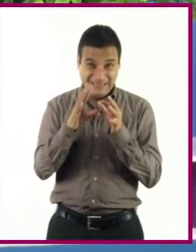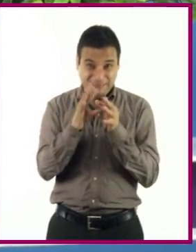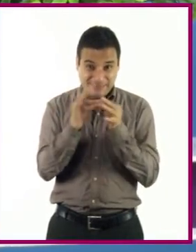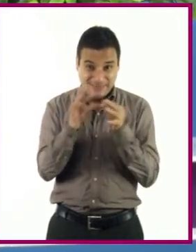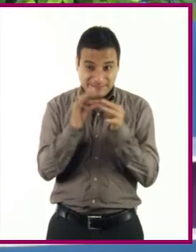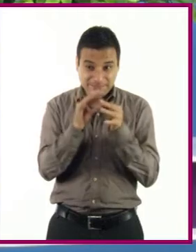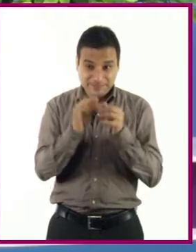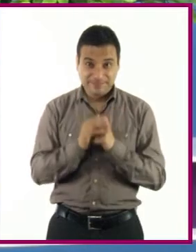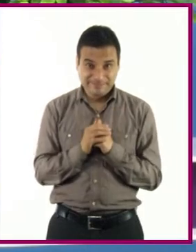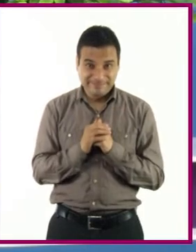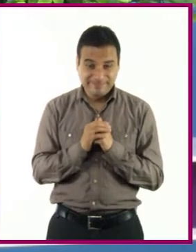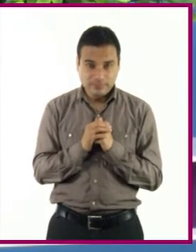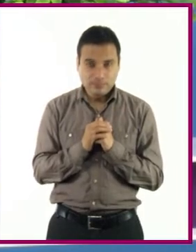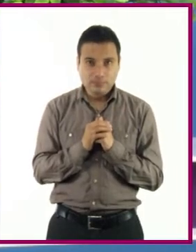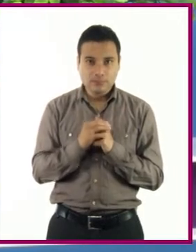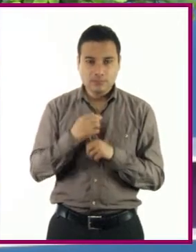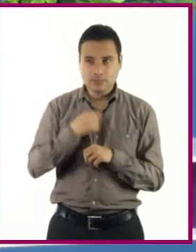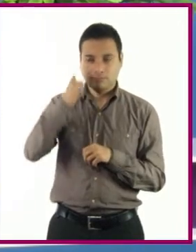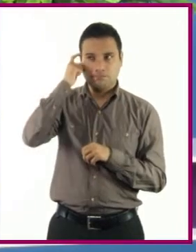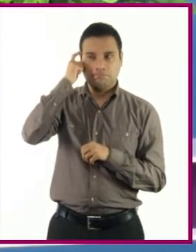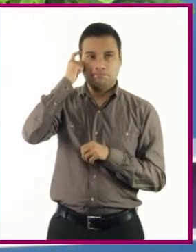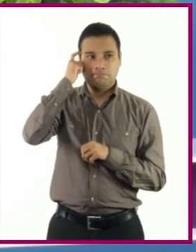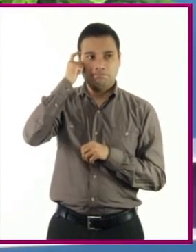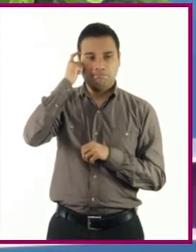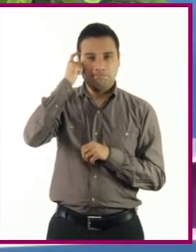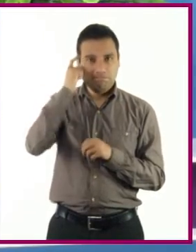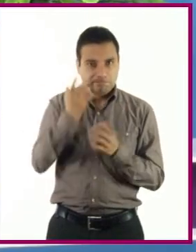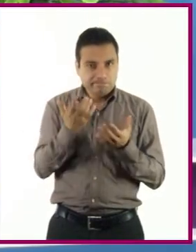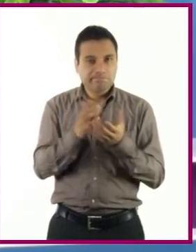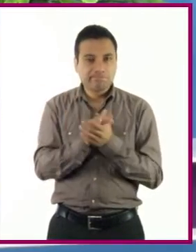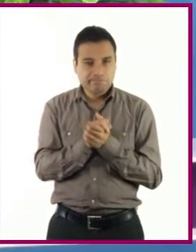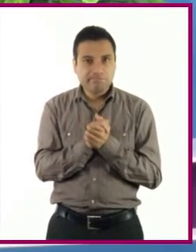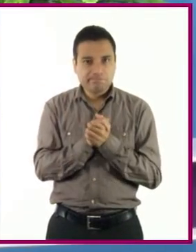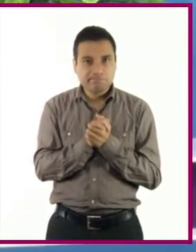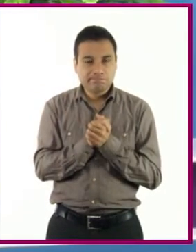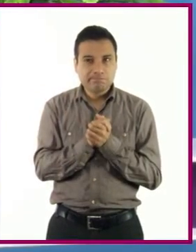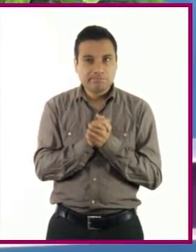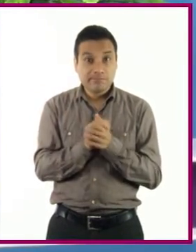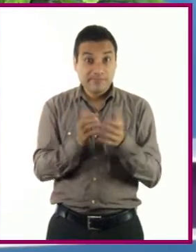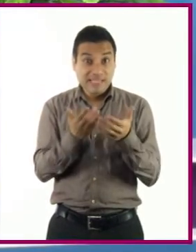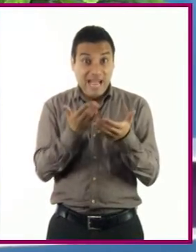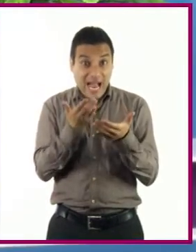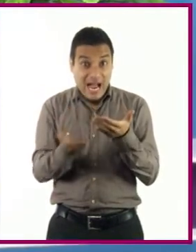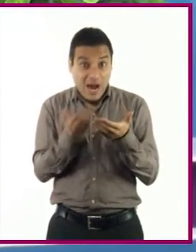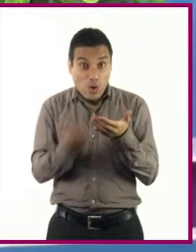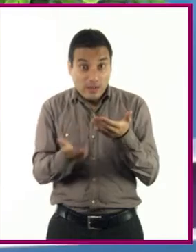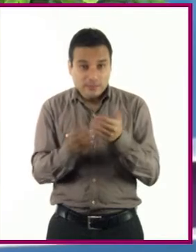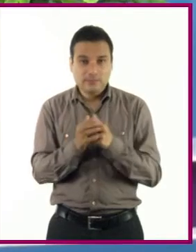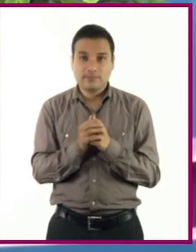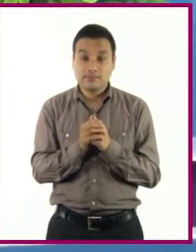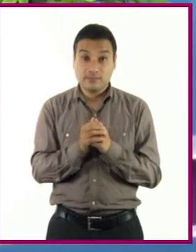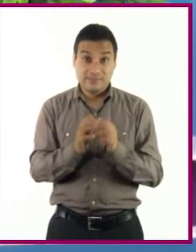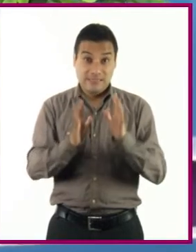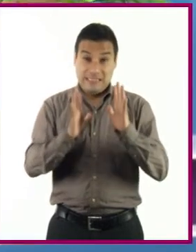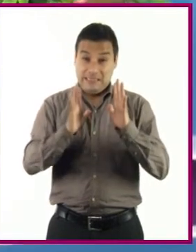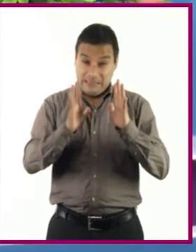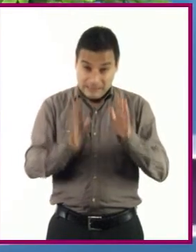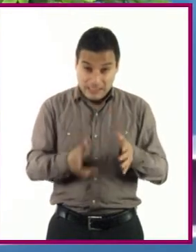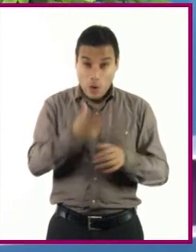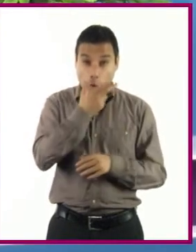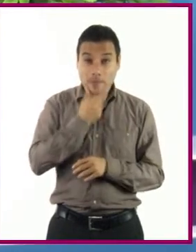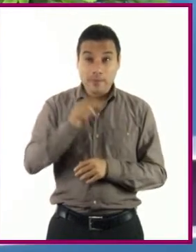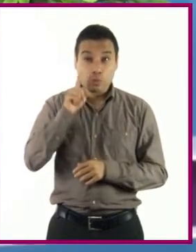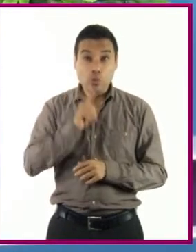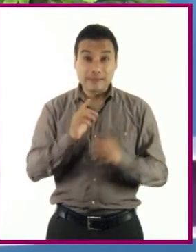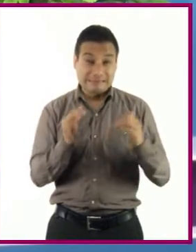Elvia Carrillo Puerto me hizo reflexionar en el hecho de que aún hoy en día estamos lejos de alcanzar la igualdad